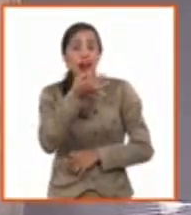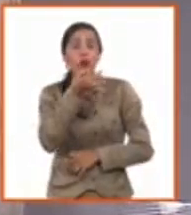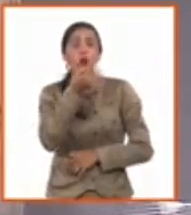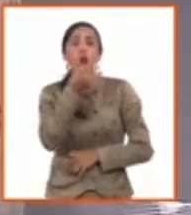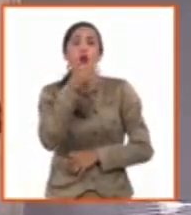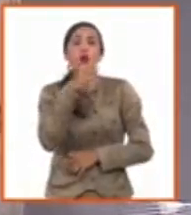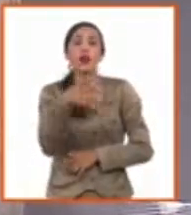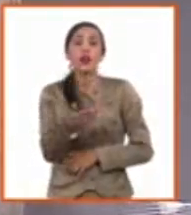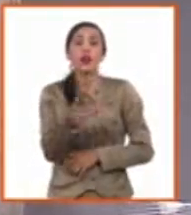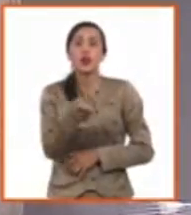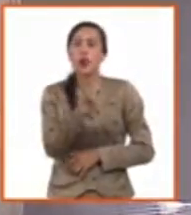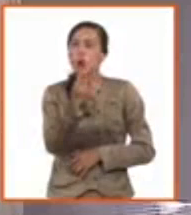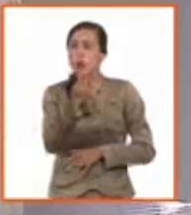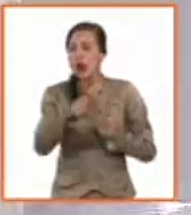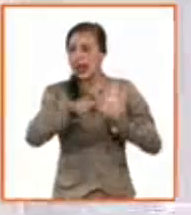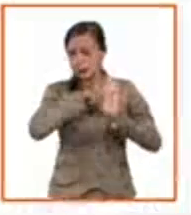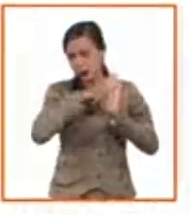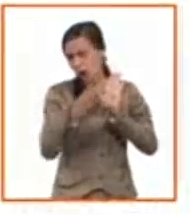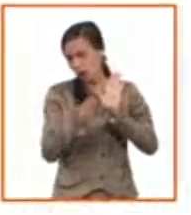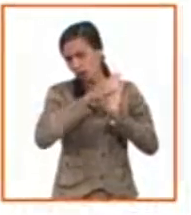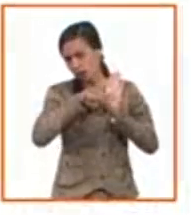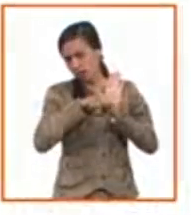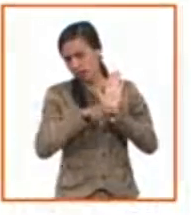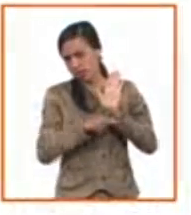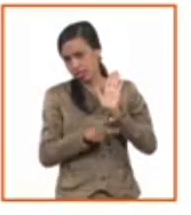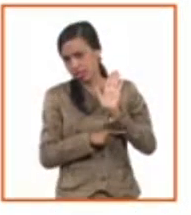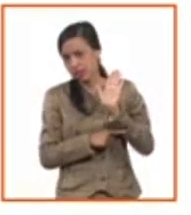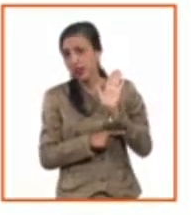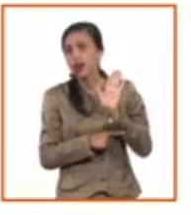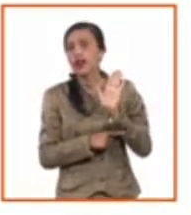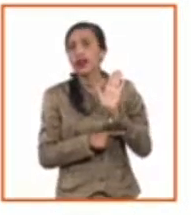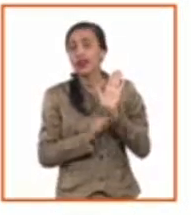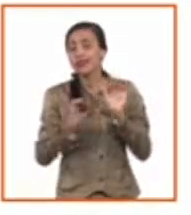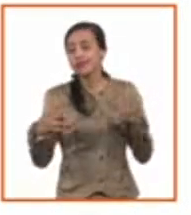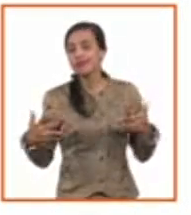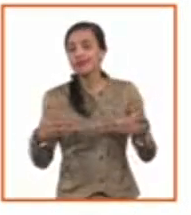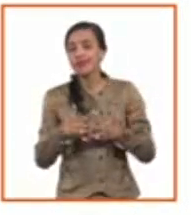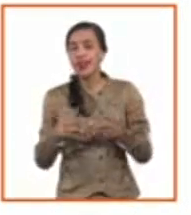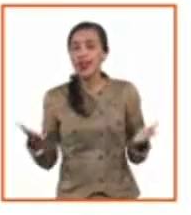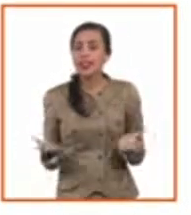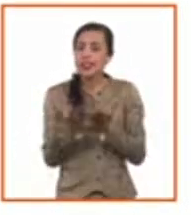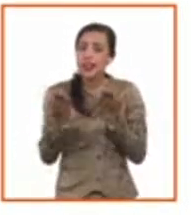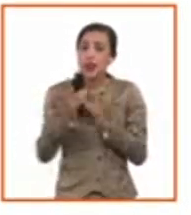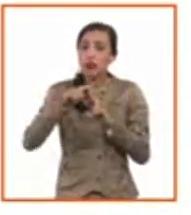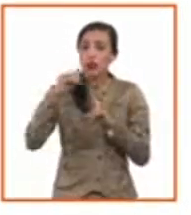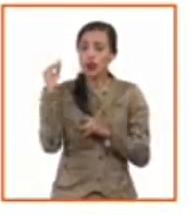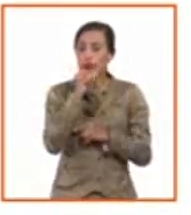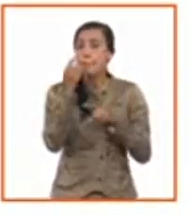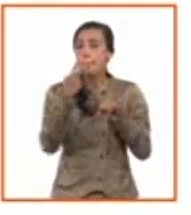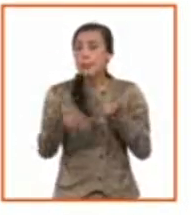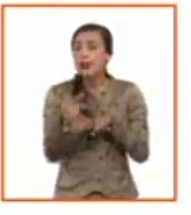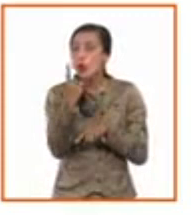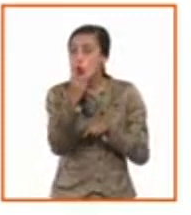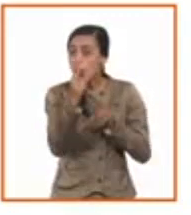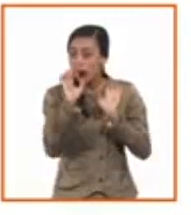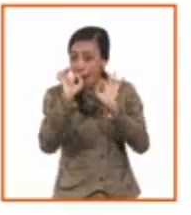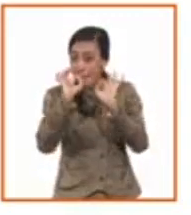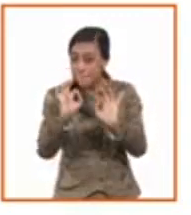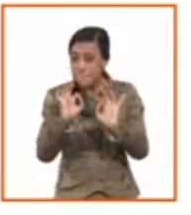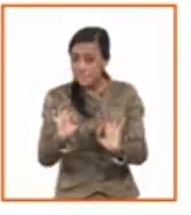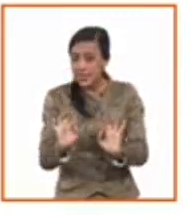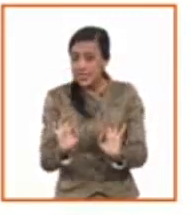o definió incluso un lineamiento hay varios lineamientos que de una manera o de otra se vinculan con el desarrollo de esta industria pero hay uno